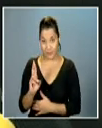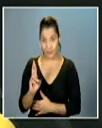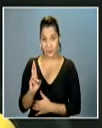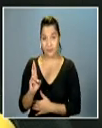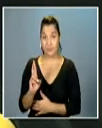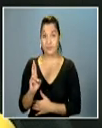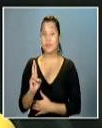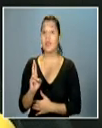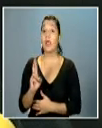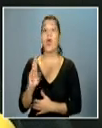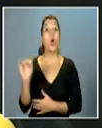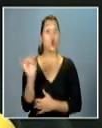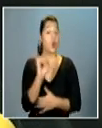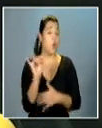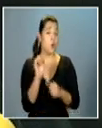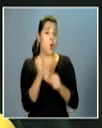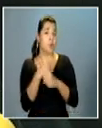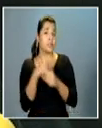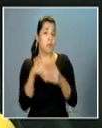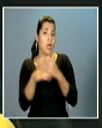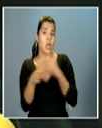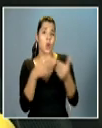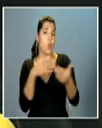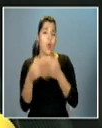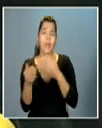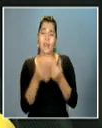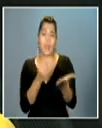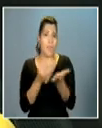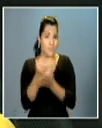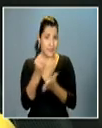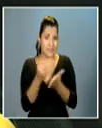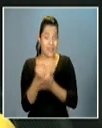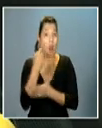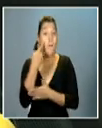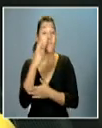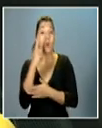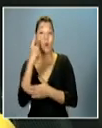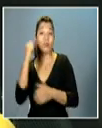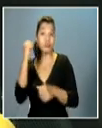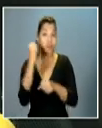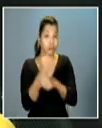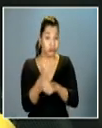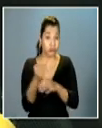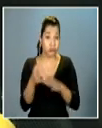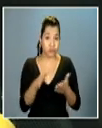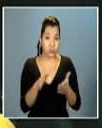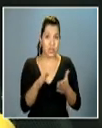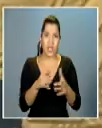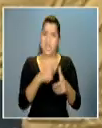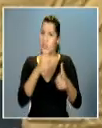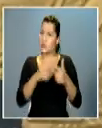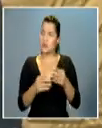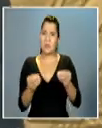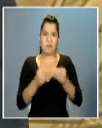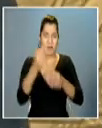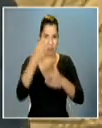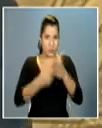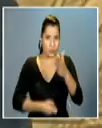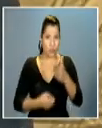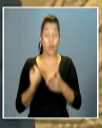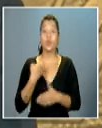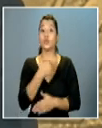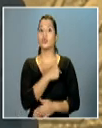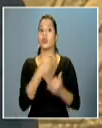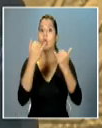más, como lo hacemos en cualquier investigación por homicidio, aún más vamos a ser más implacables. Existe una